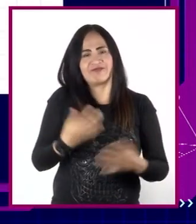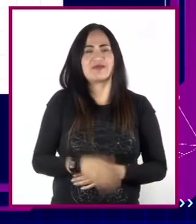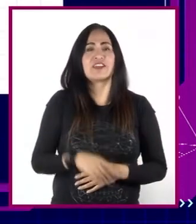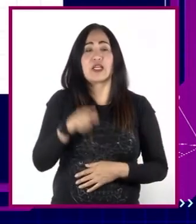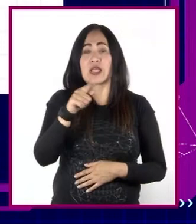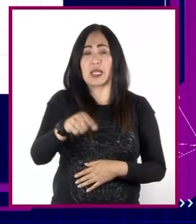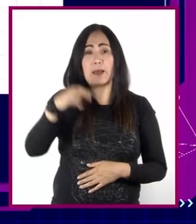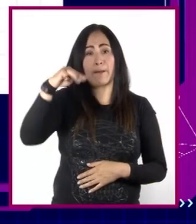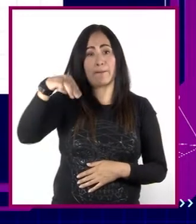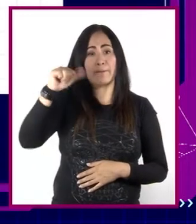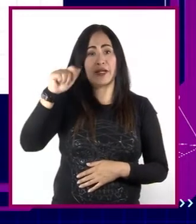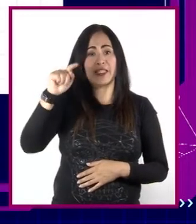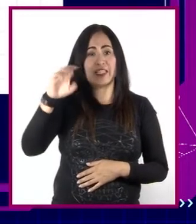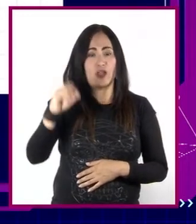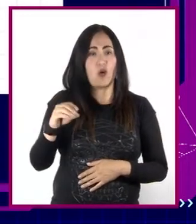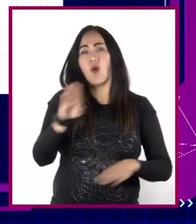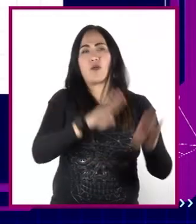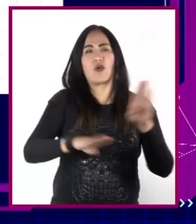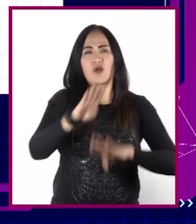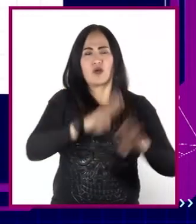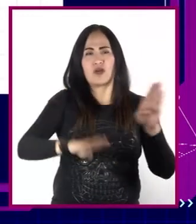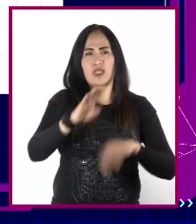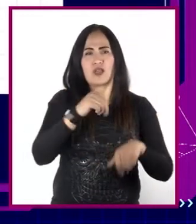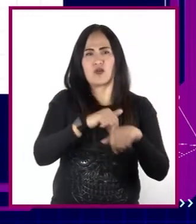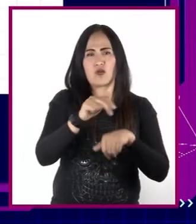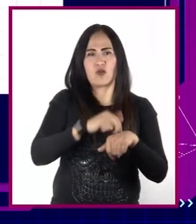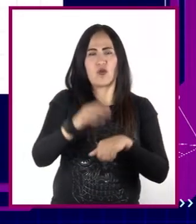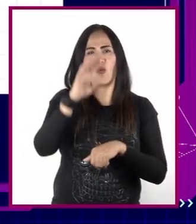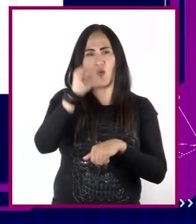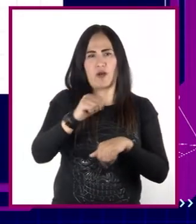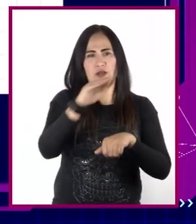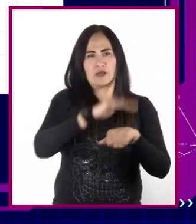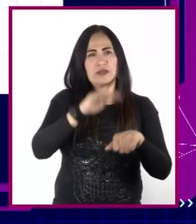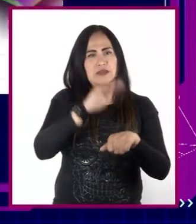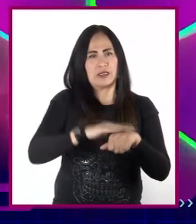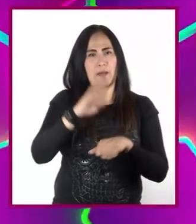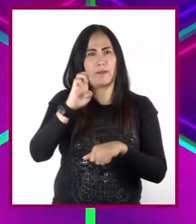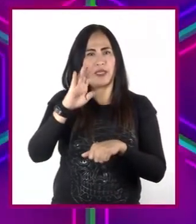Mateo obtenga 9 en biología, conservaría su beca.